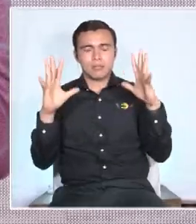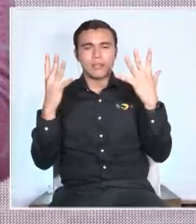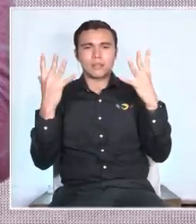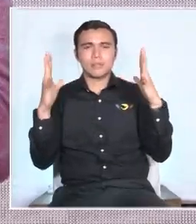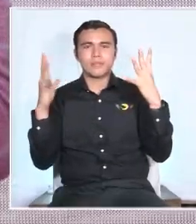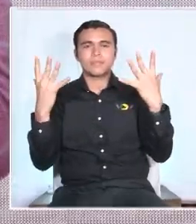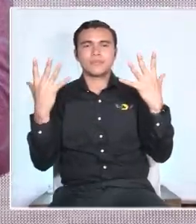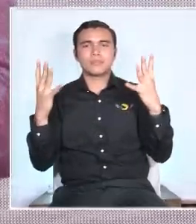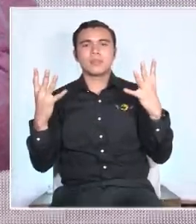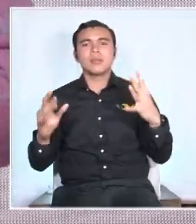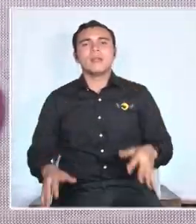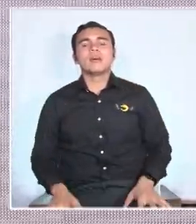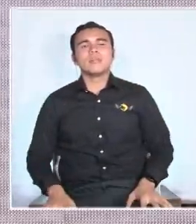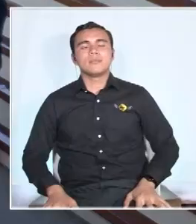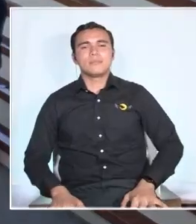Señor por ellos.